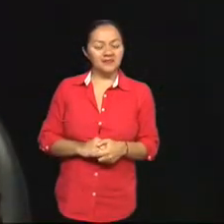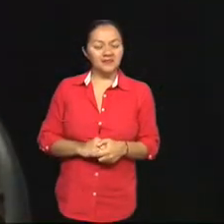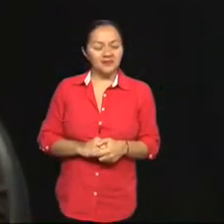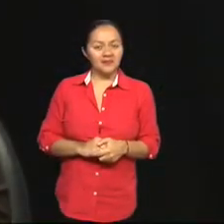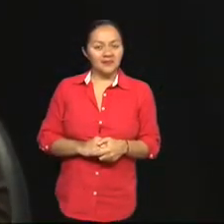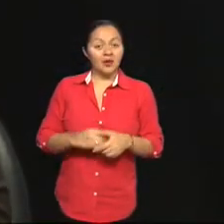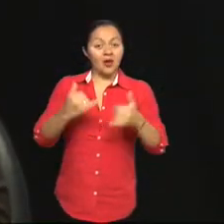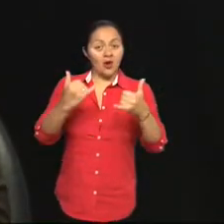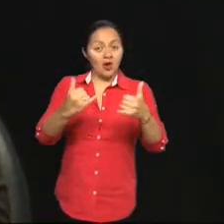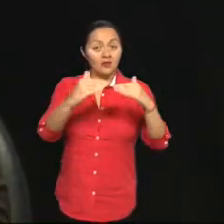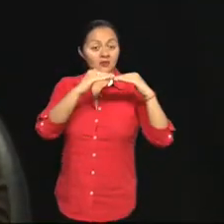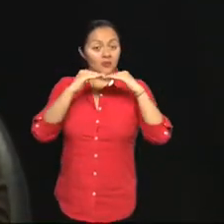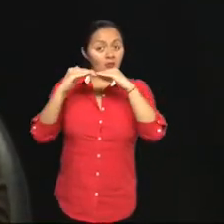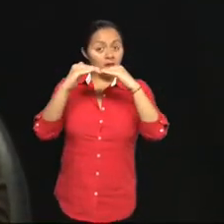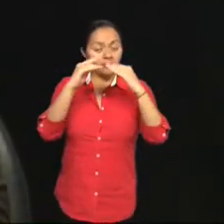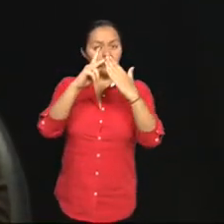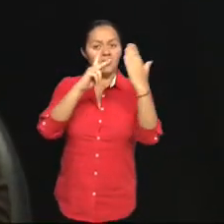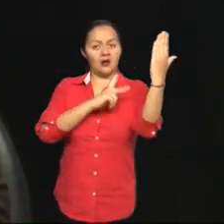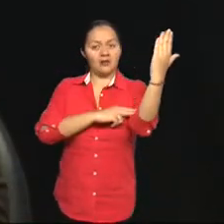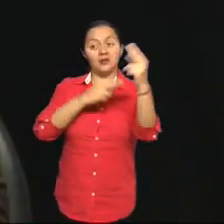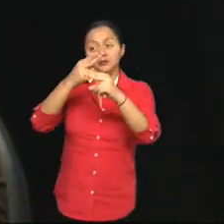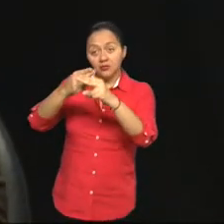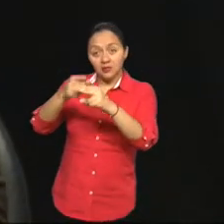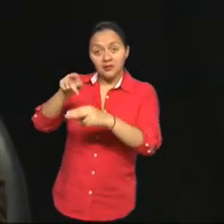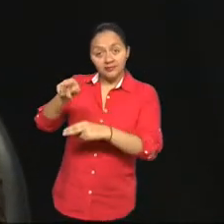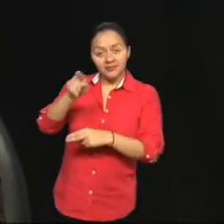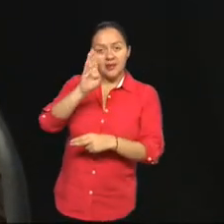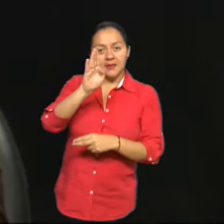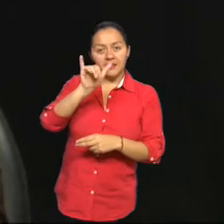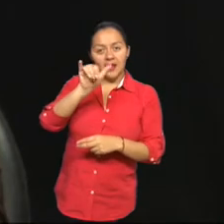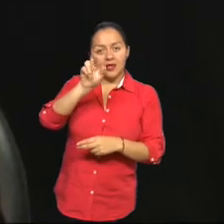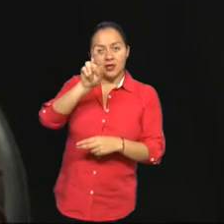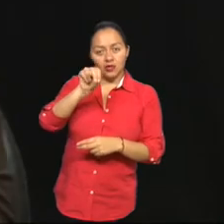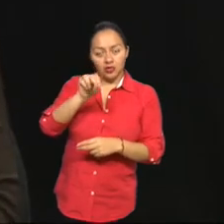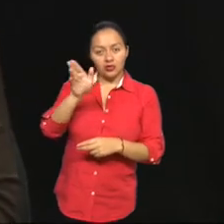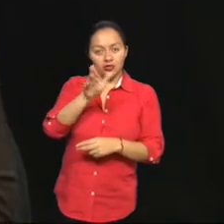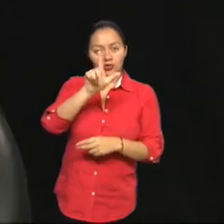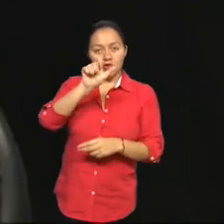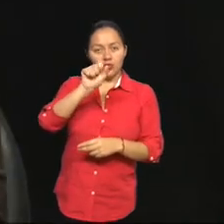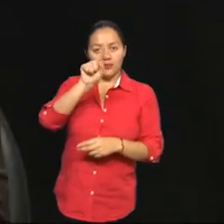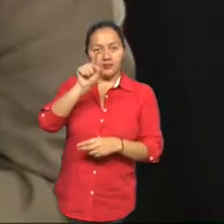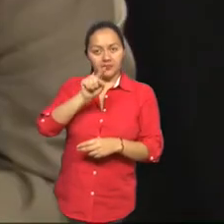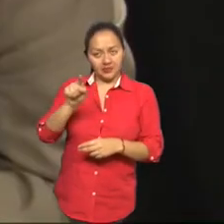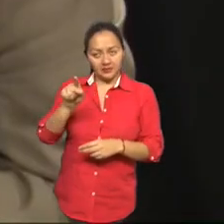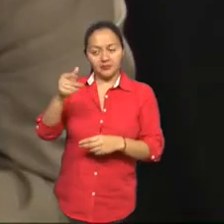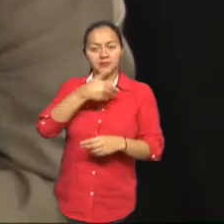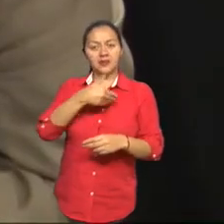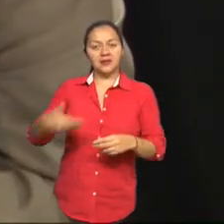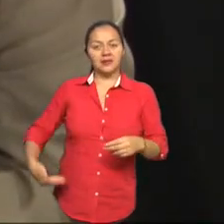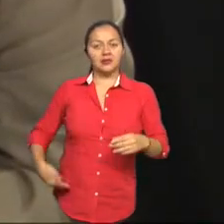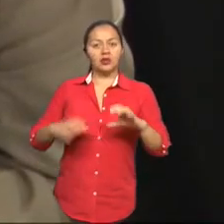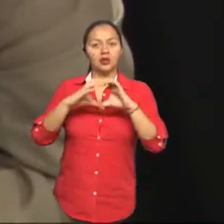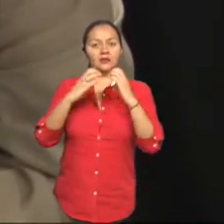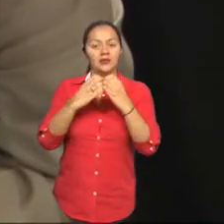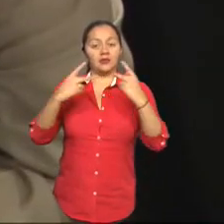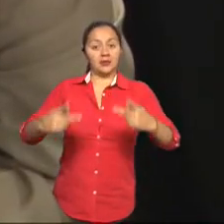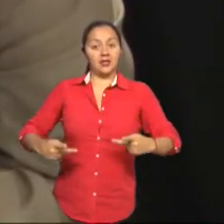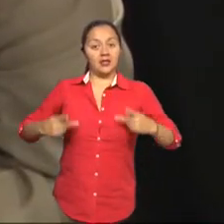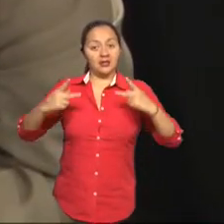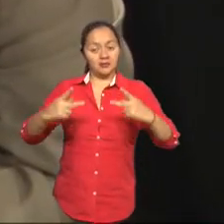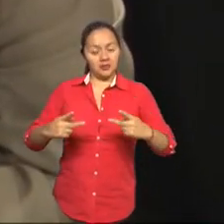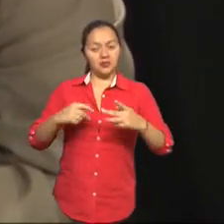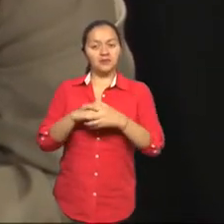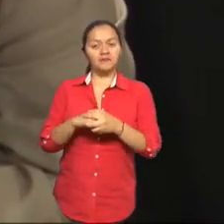En Construyendo Igualdad ya nos acompaña Byron López, presidente del Comité Paralímpico Ecuatoriano. Bienvenido, Byron. Muchísimas gracias por la invitación. Byron, qué